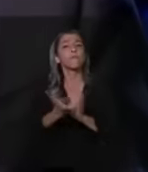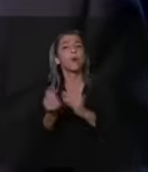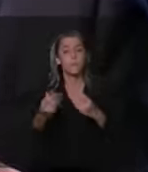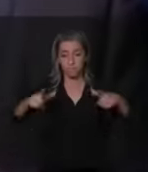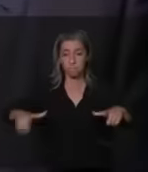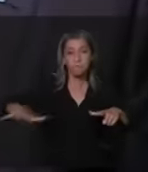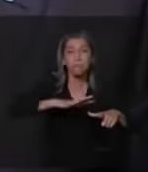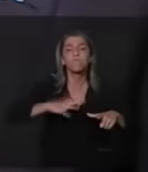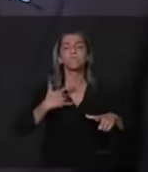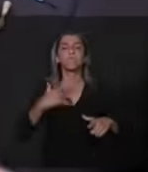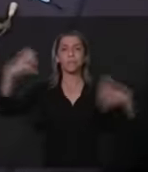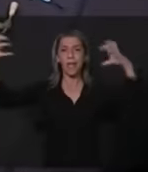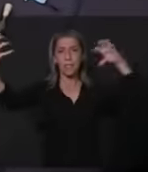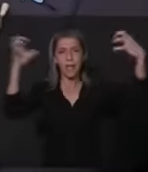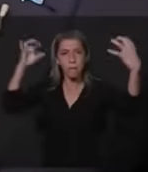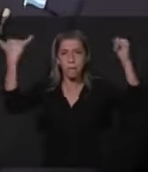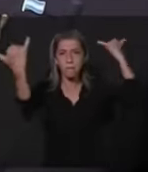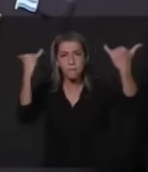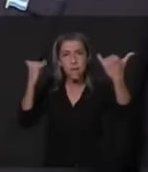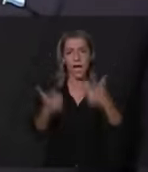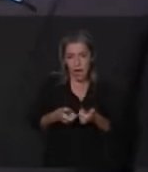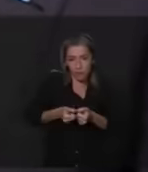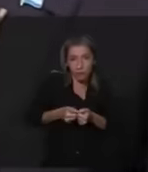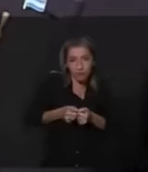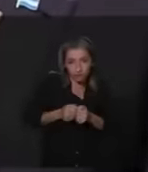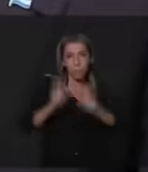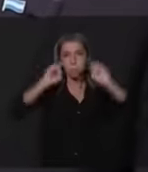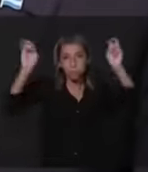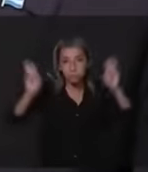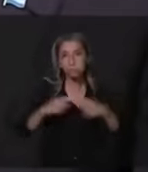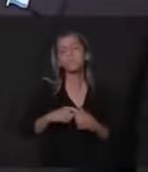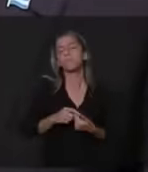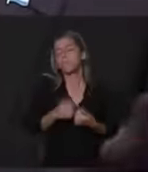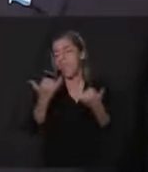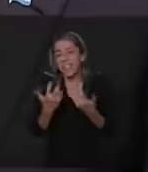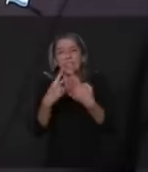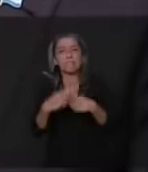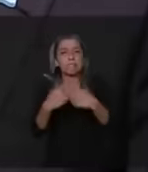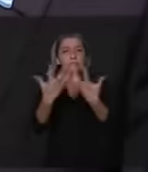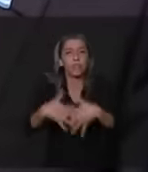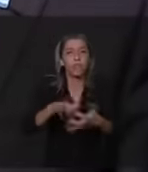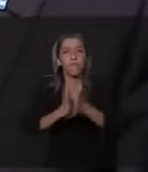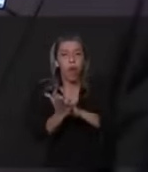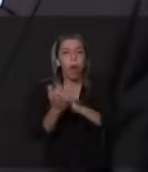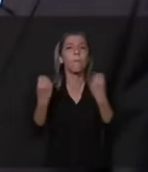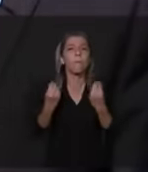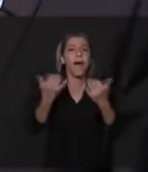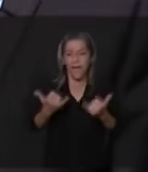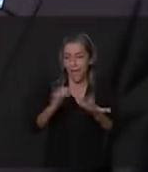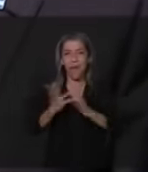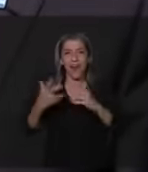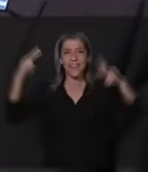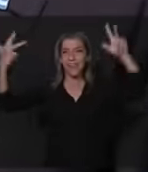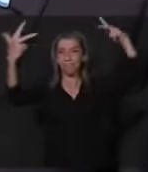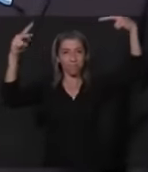móviles, sistemas de botón de pánico y tecnología aplicada a todo lo que es un programa satelital de prevención, bajar